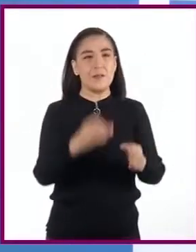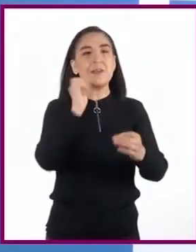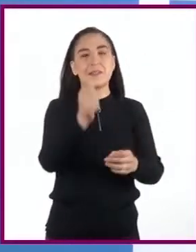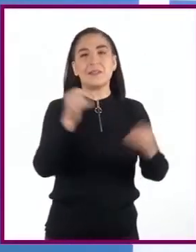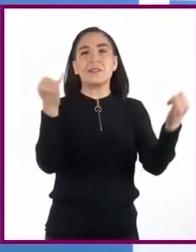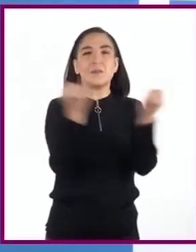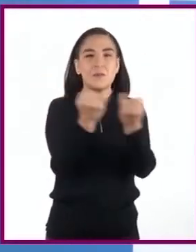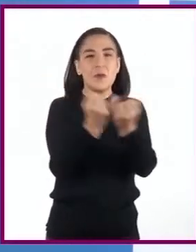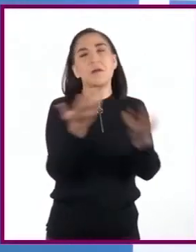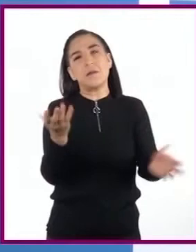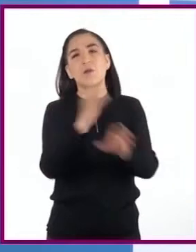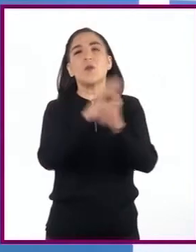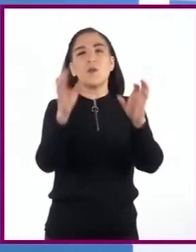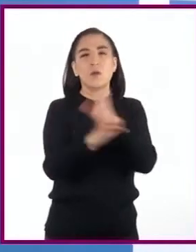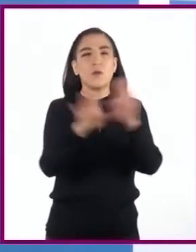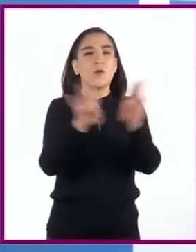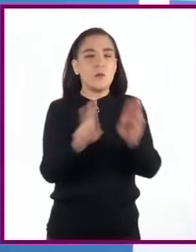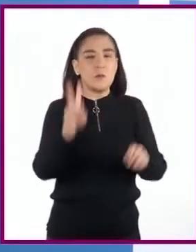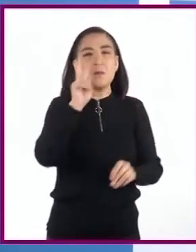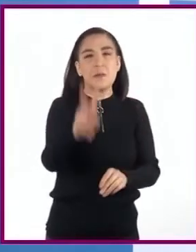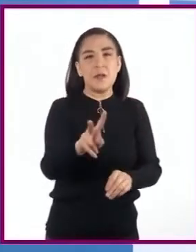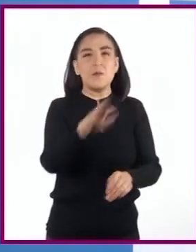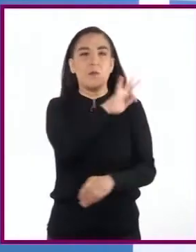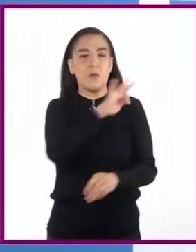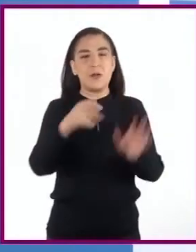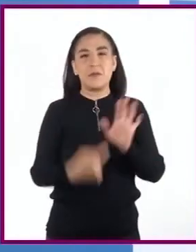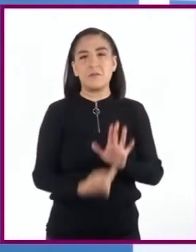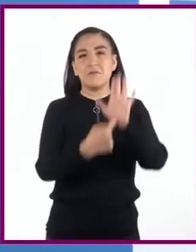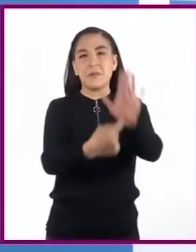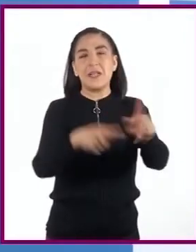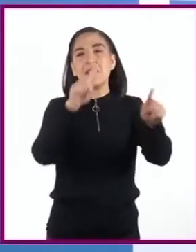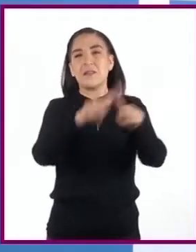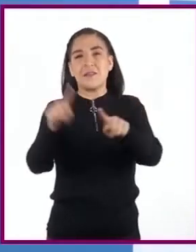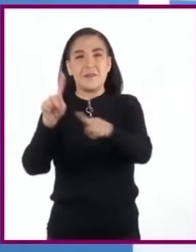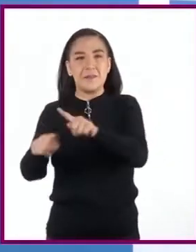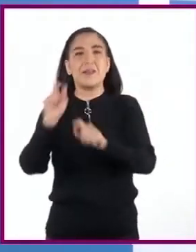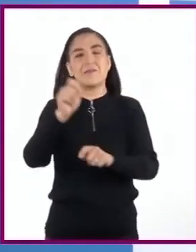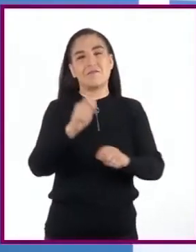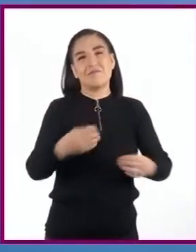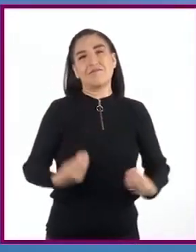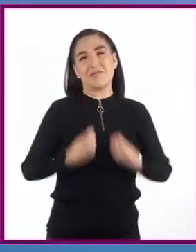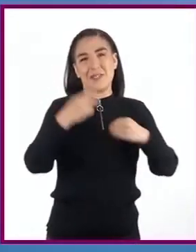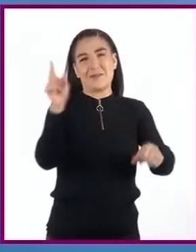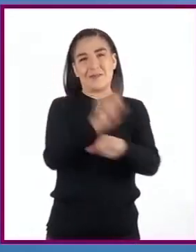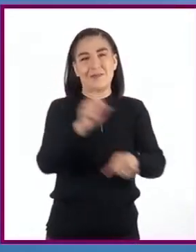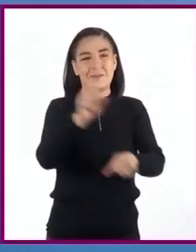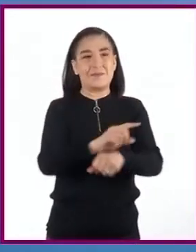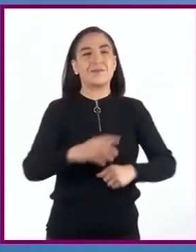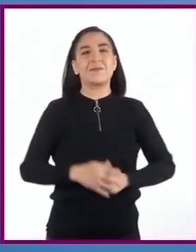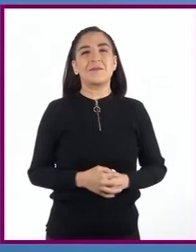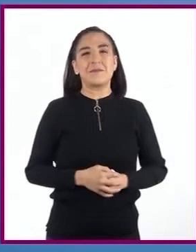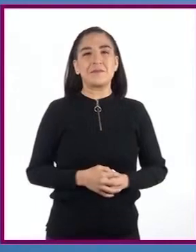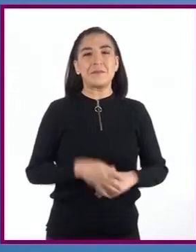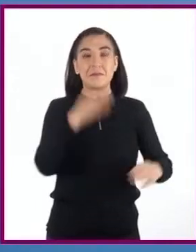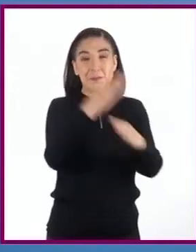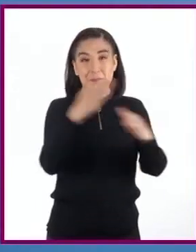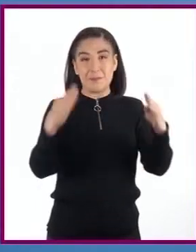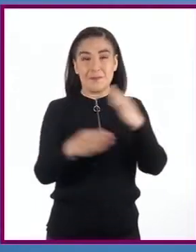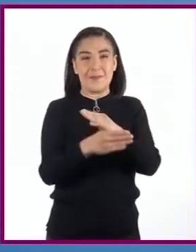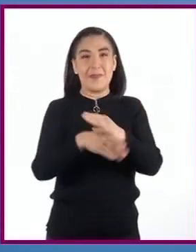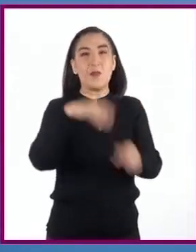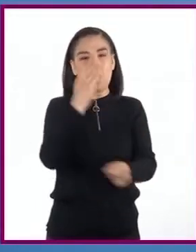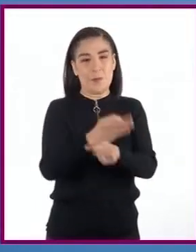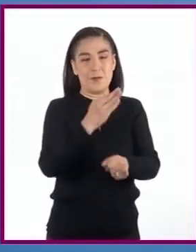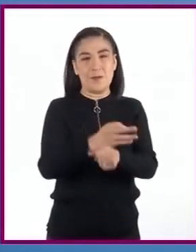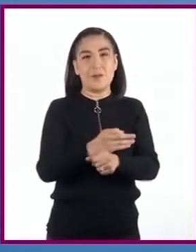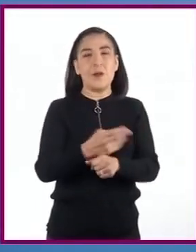o dos objetos que se observan o que se pueden presentar en diversos espacios de la vida cotidiana. Los materiales que vamos a